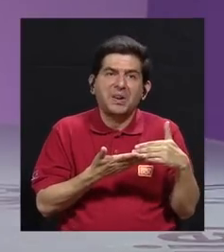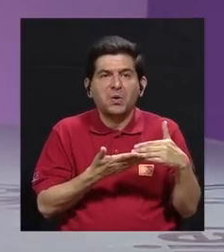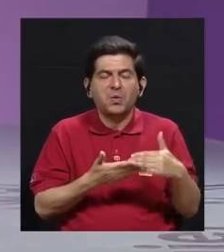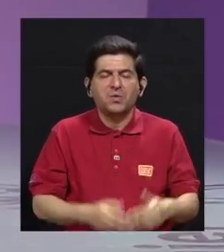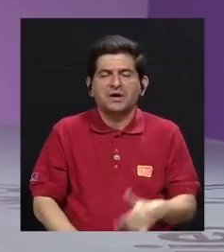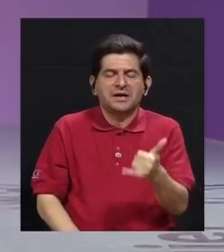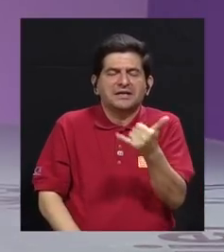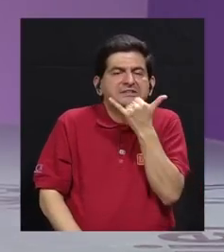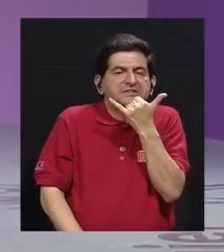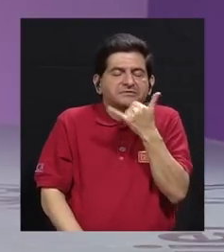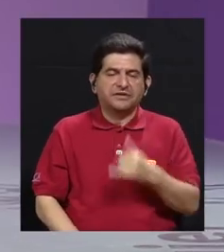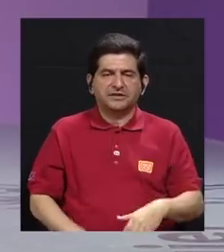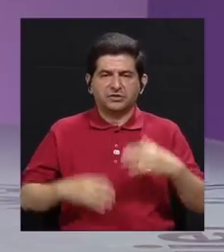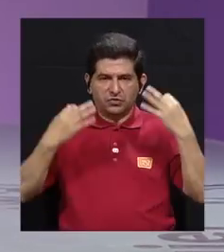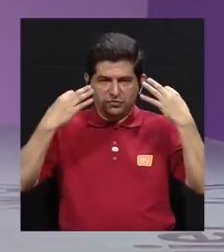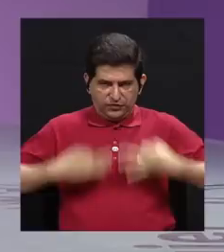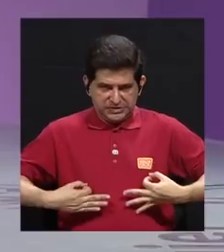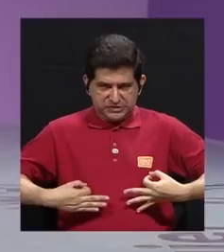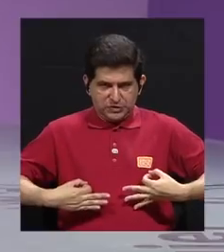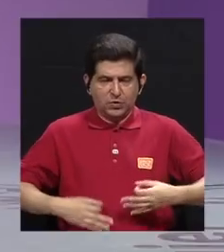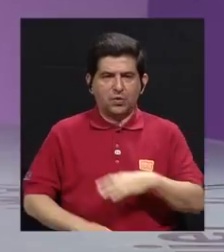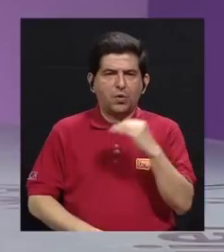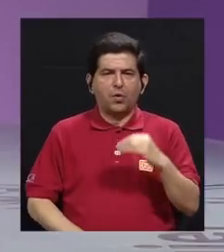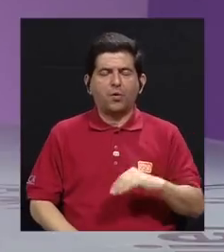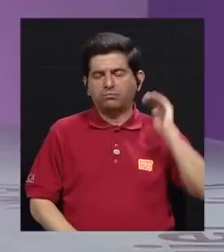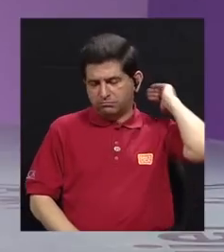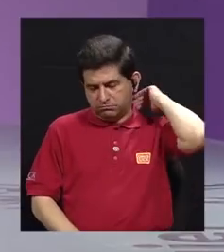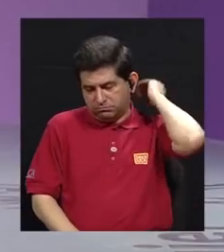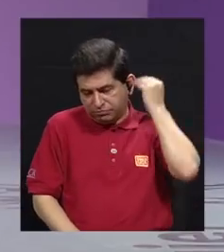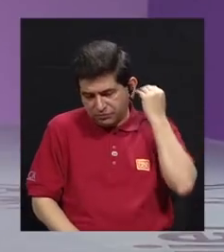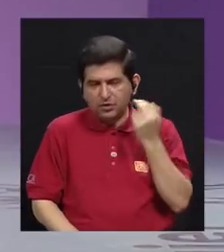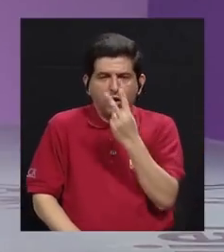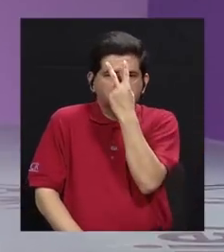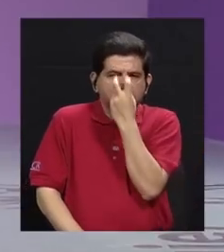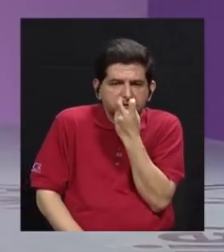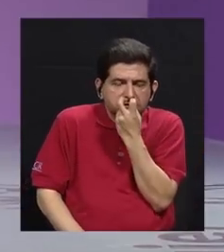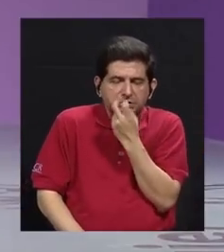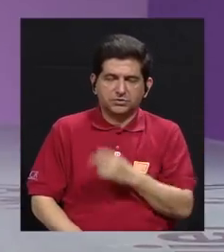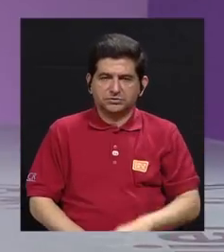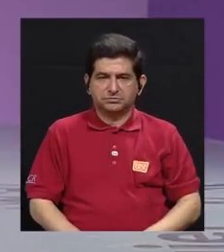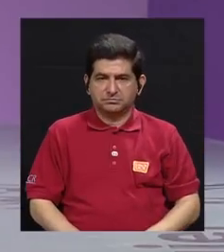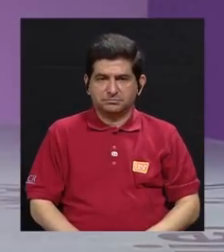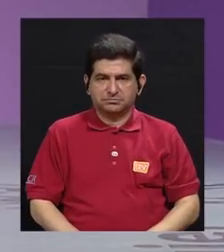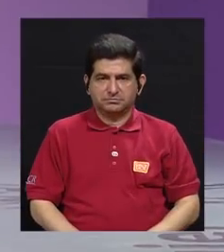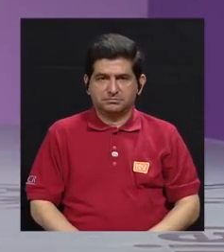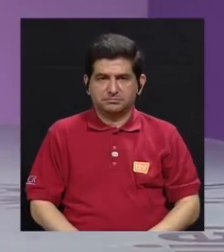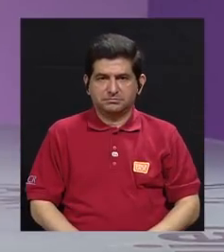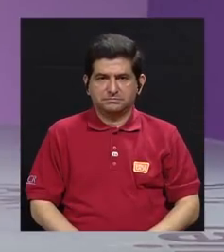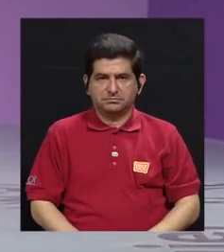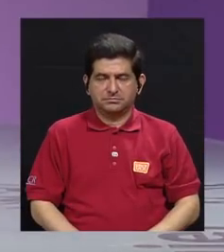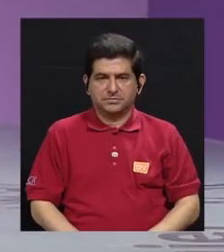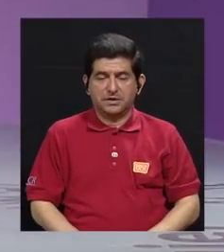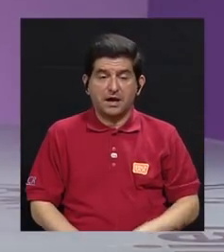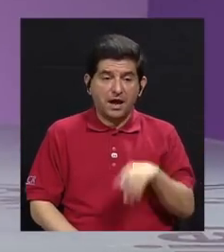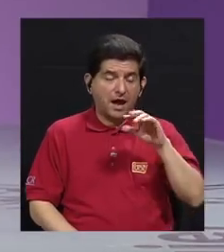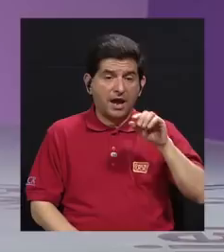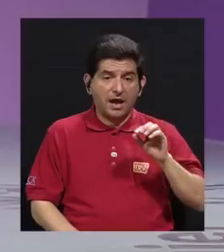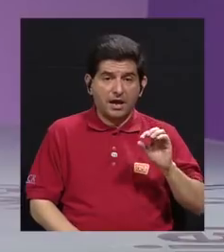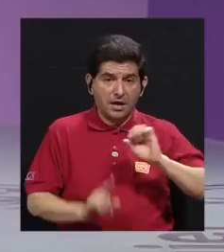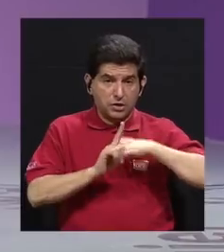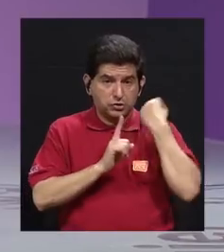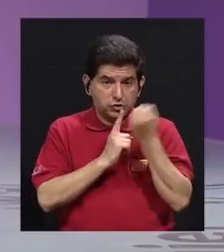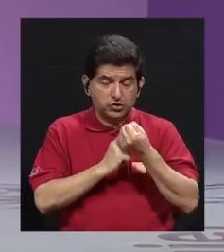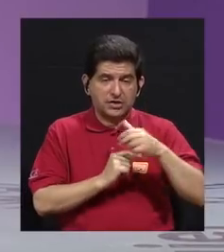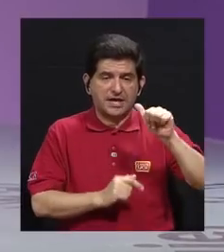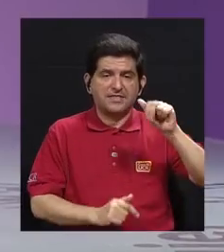algún defecto físico, ¿sí? O una joroba, o ceguera, o tiene, ¿no? En